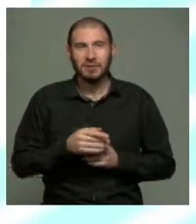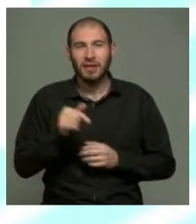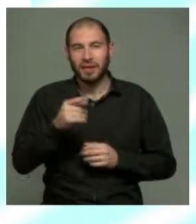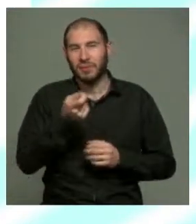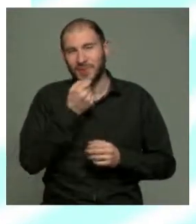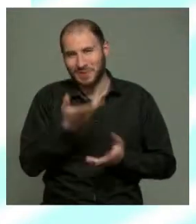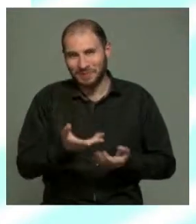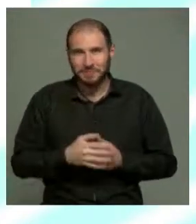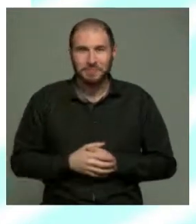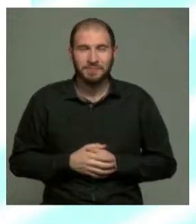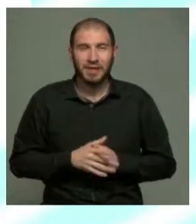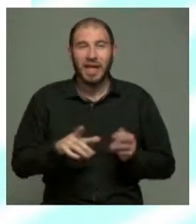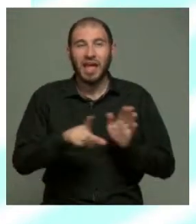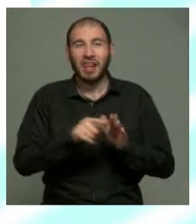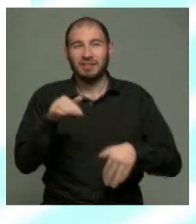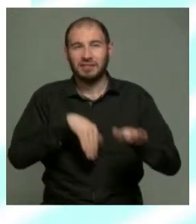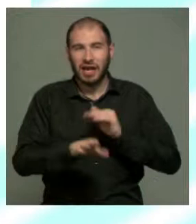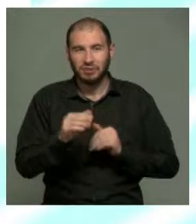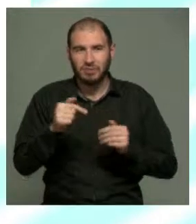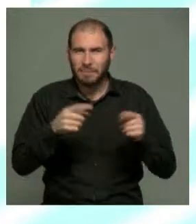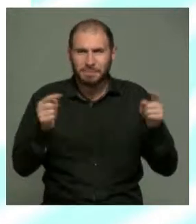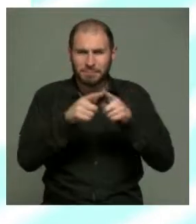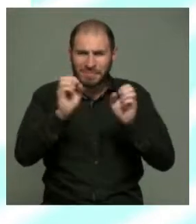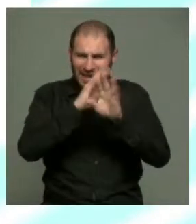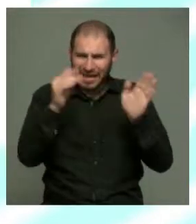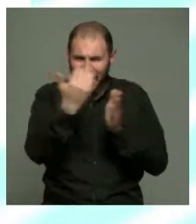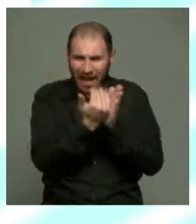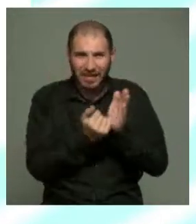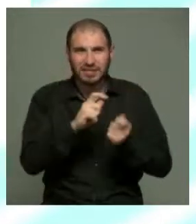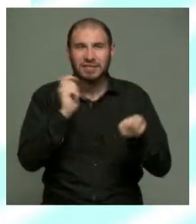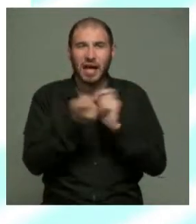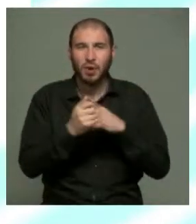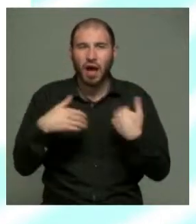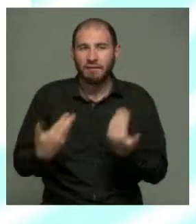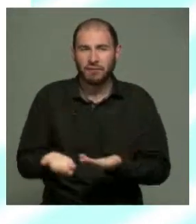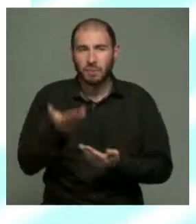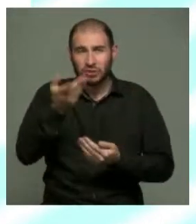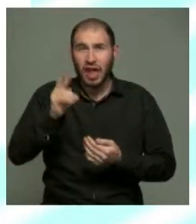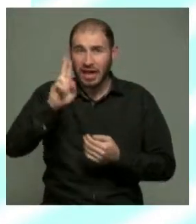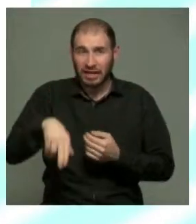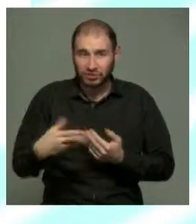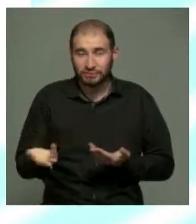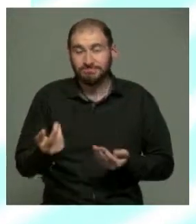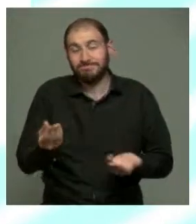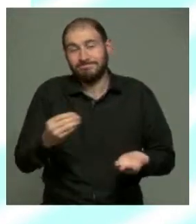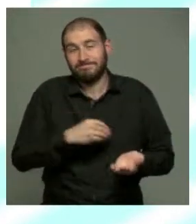con humor, la ley de tránsito debería ser más objetiva y tener cambios para beneficiar a quien tenga la